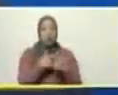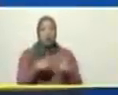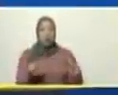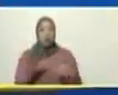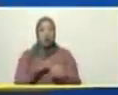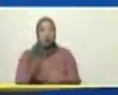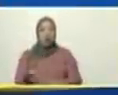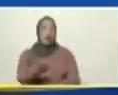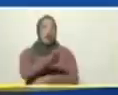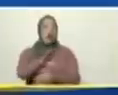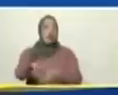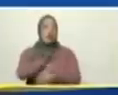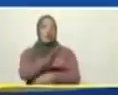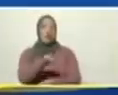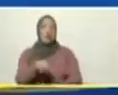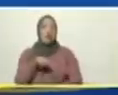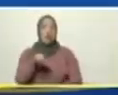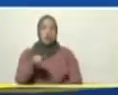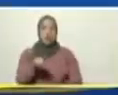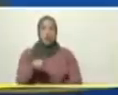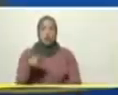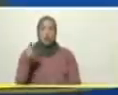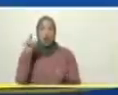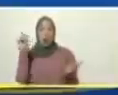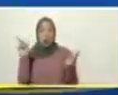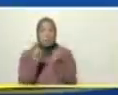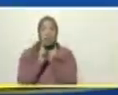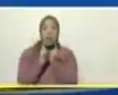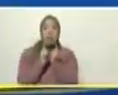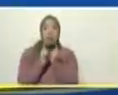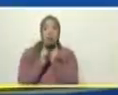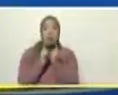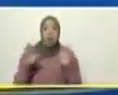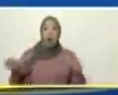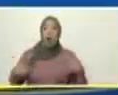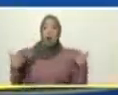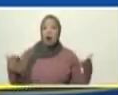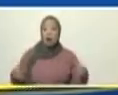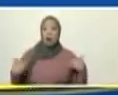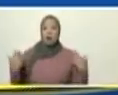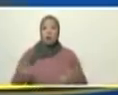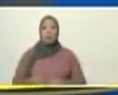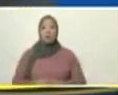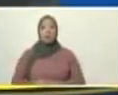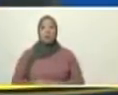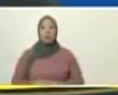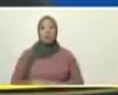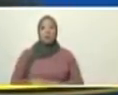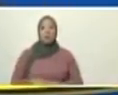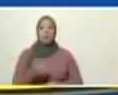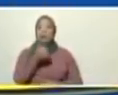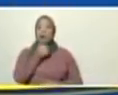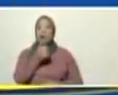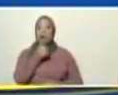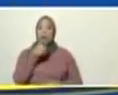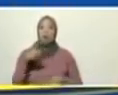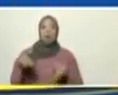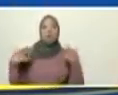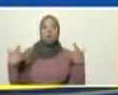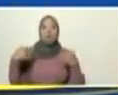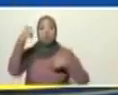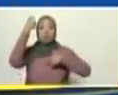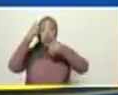cantando? Si usted se anima, hacemos un pedacito. Dale, métele. Dale. ¿Quién fue el que derrocó a Celaya en